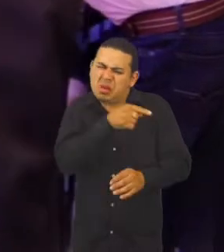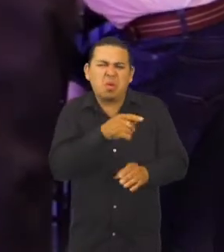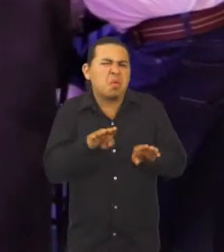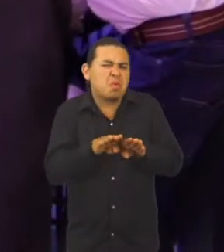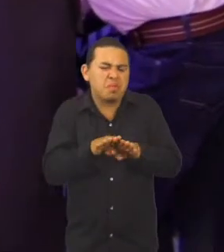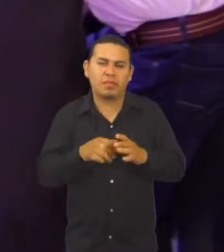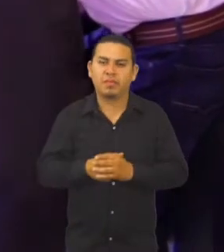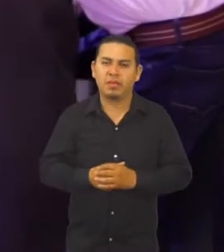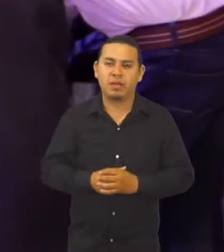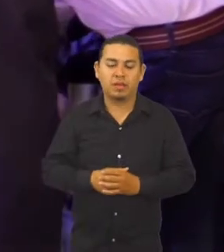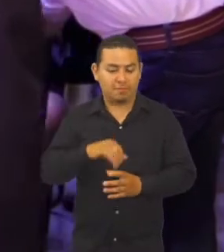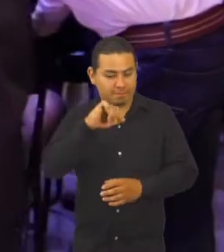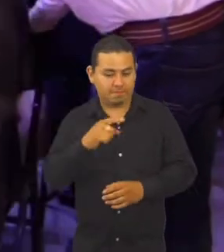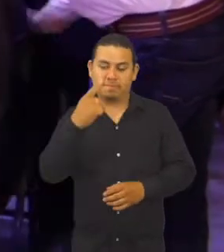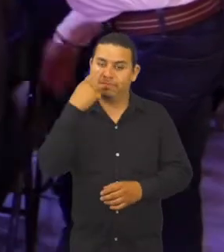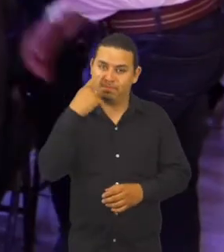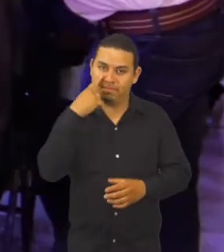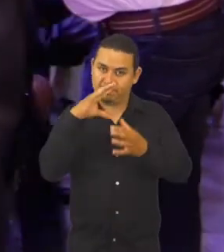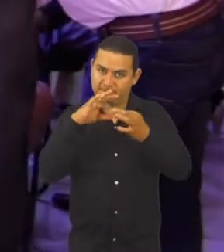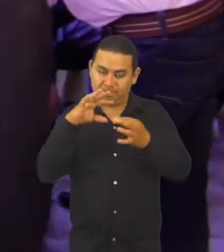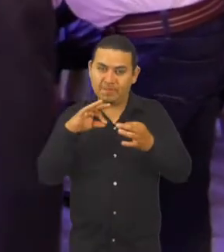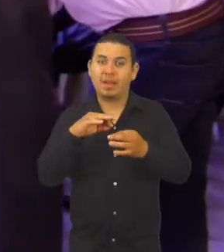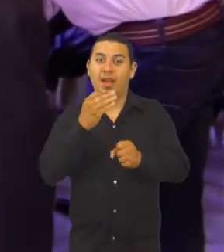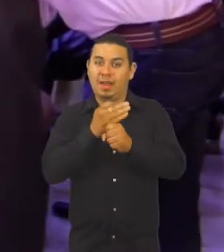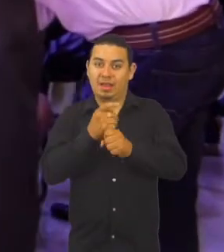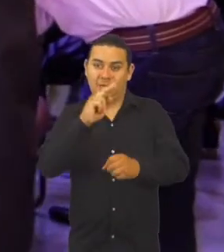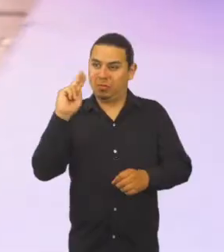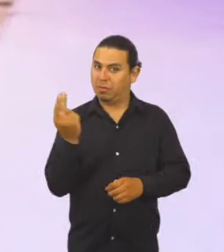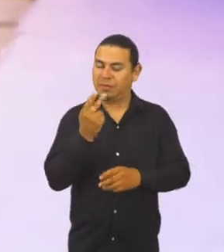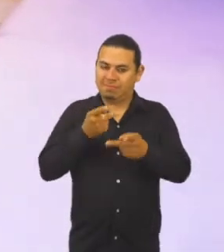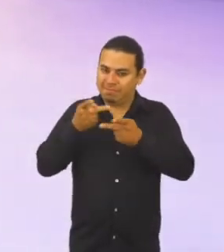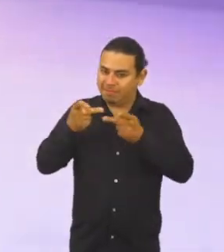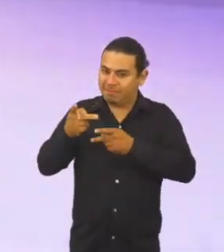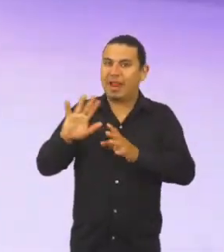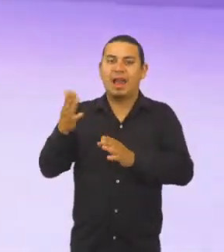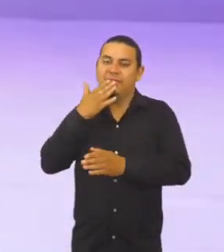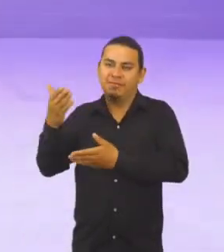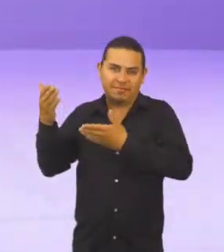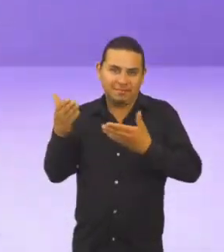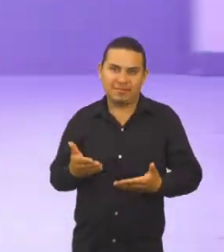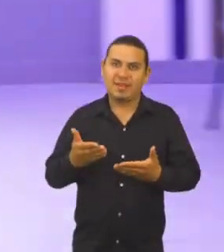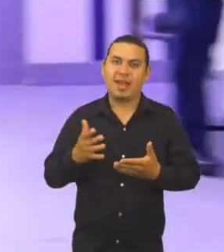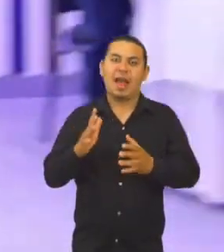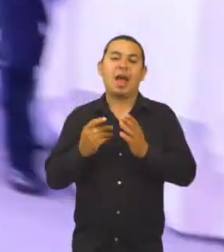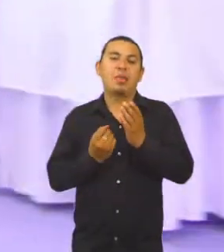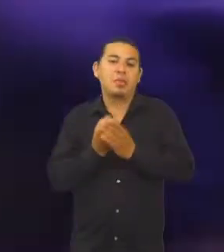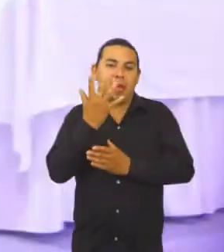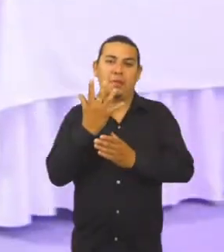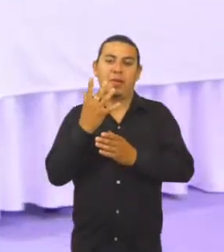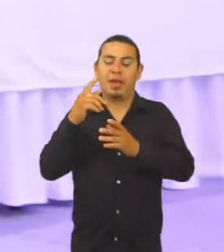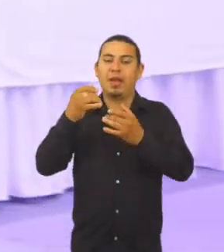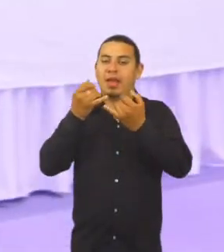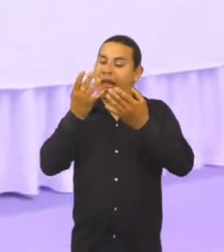evento? Ok, primero que nada, muy buenas tardes. Saludo a todo el auditorio de nuestra universidad. Y hoy nos encontramos reunidos porque se lleva a cabo